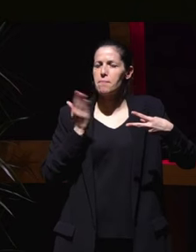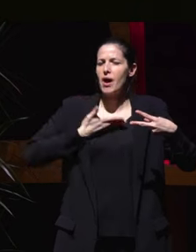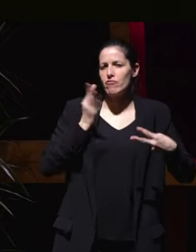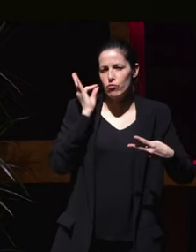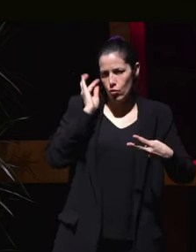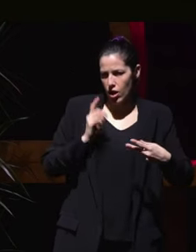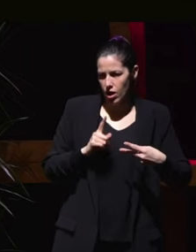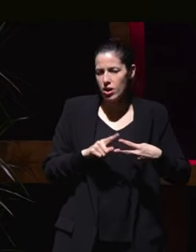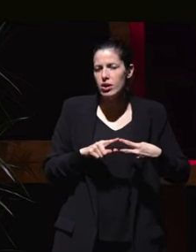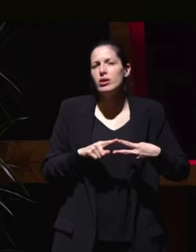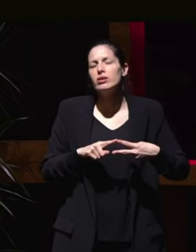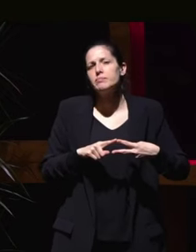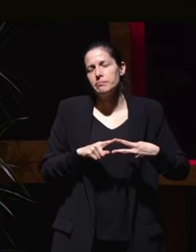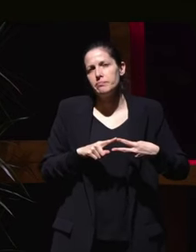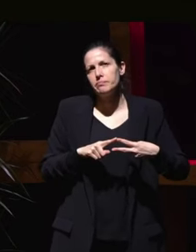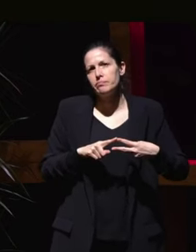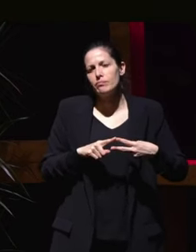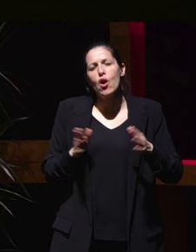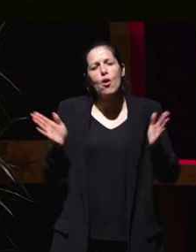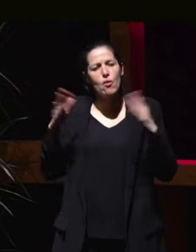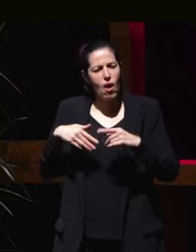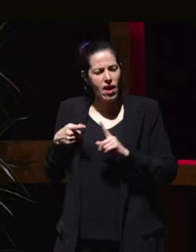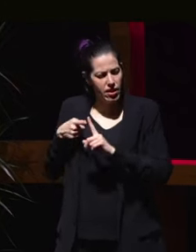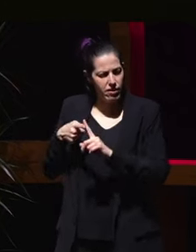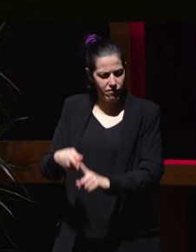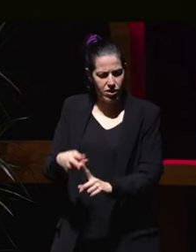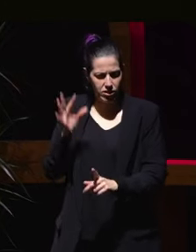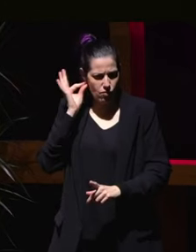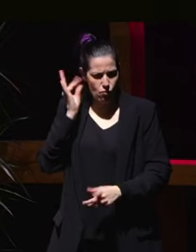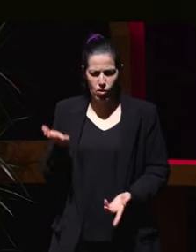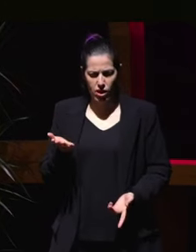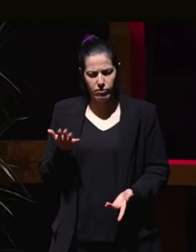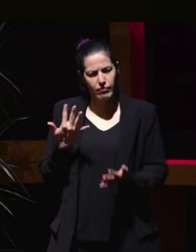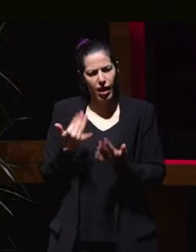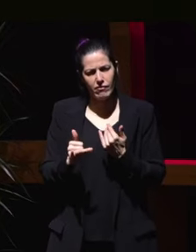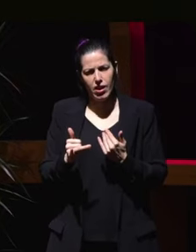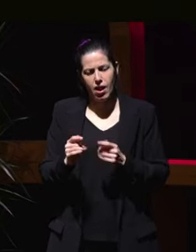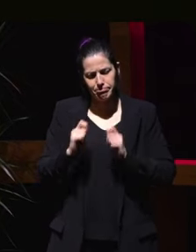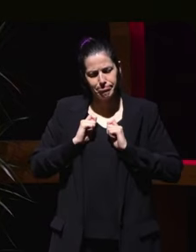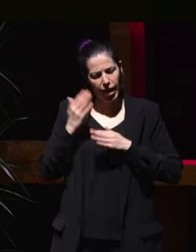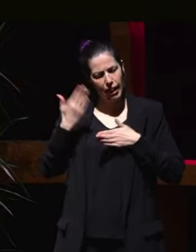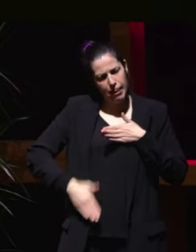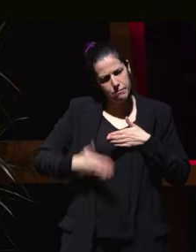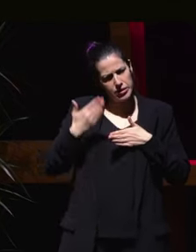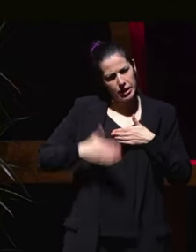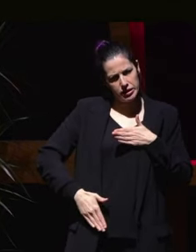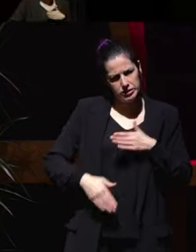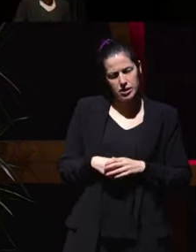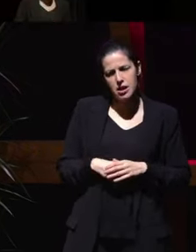hecho de que no hubiera habido referentes en esto limita mucho, ¿no? Y creo que la mayoría de